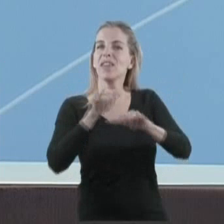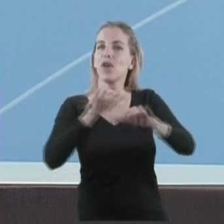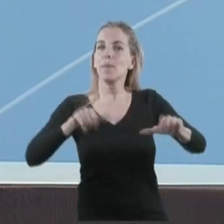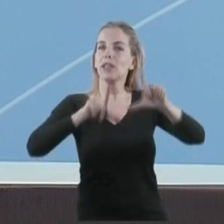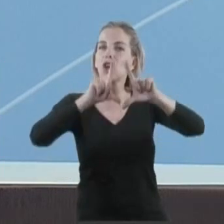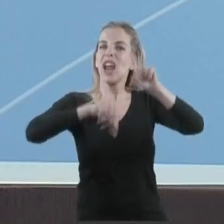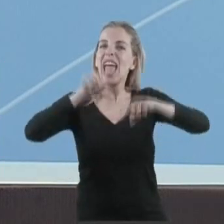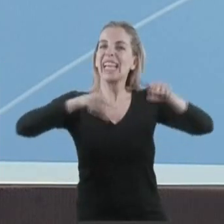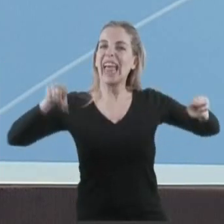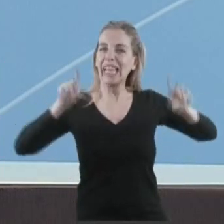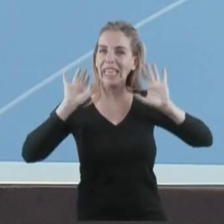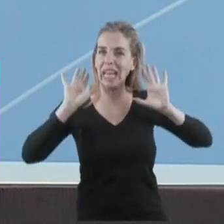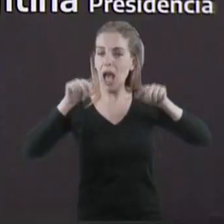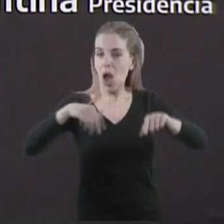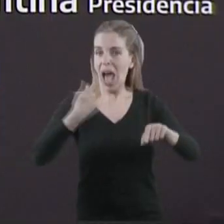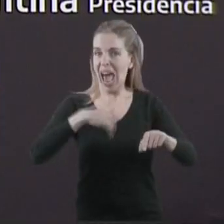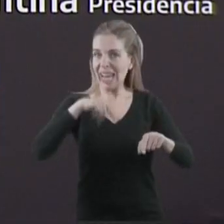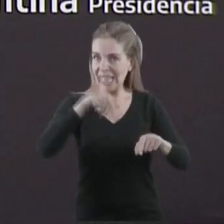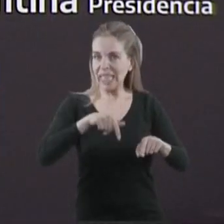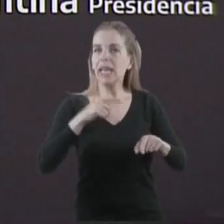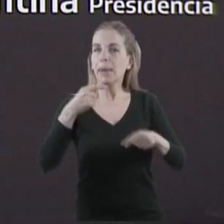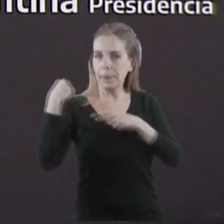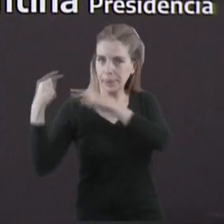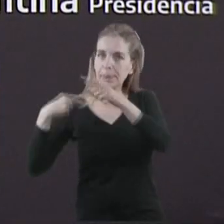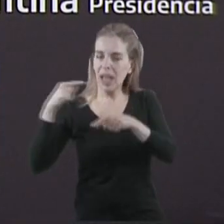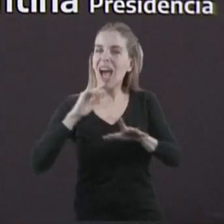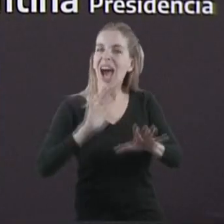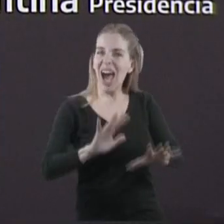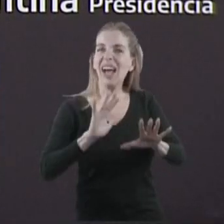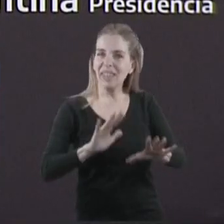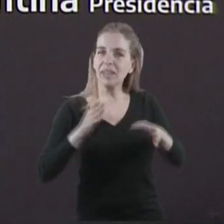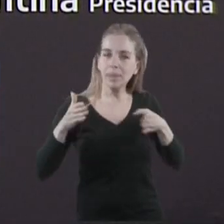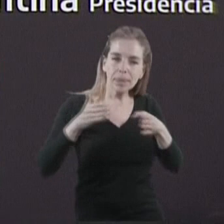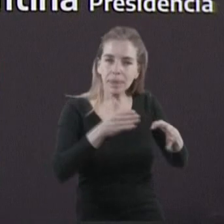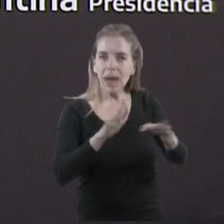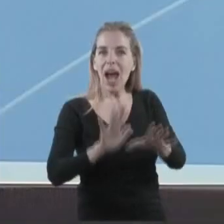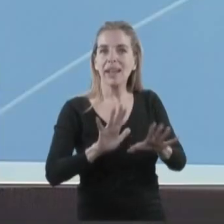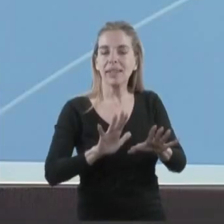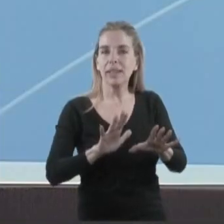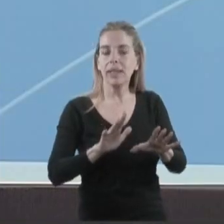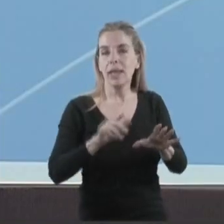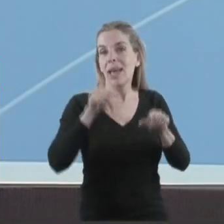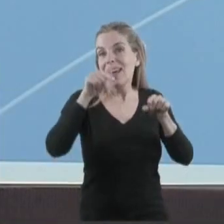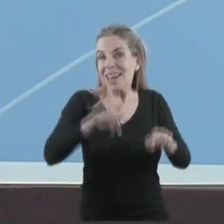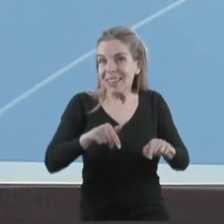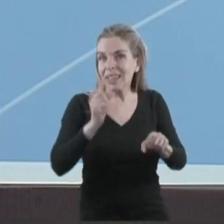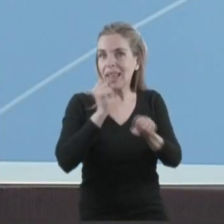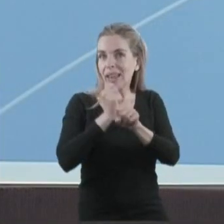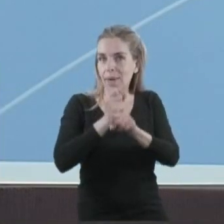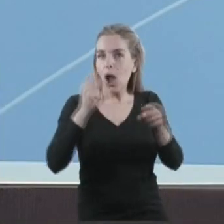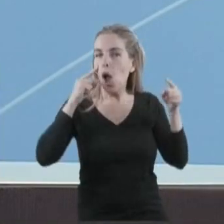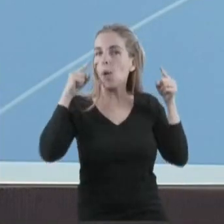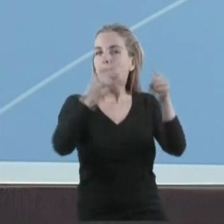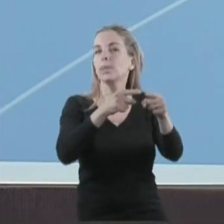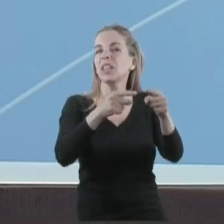están ocurriendo. La Argentina hoy está en ese sendero. Y como planteábamos, esta es una agenda que requiere de